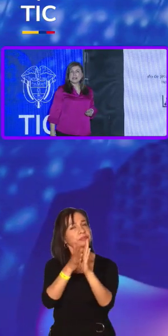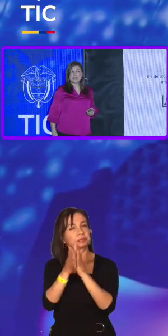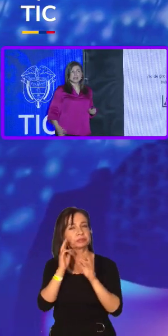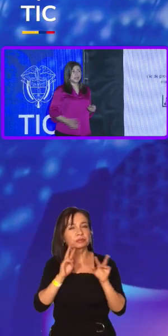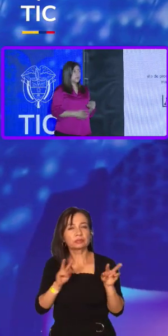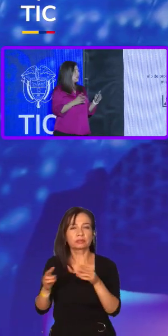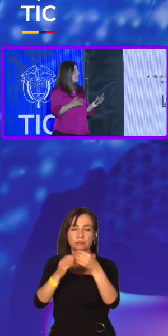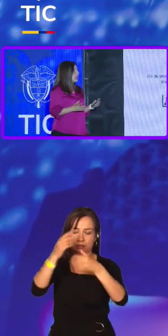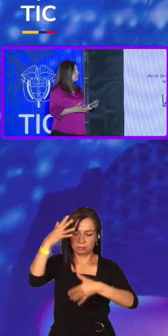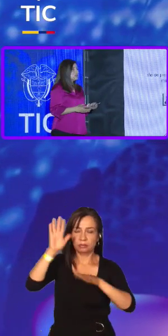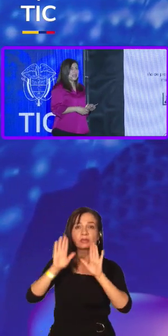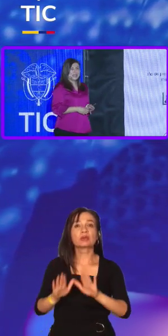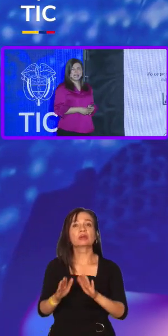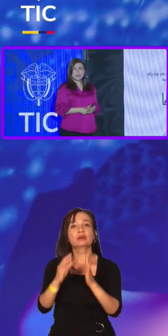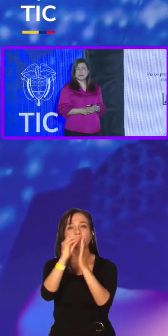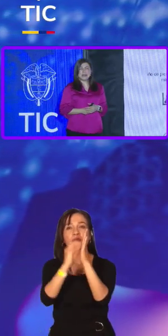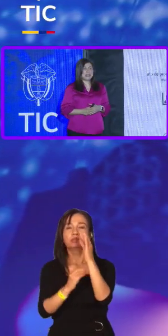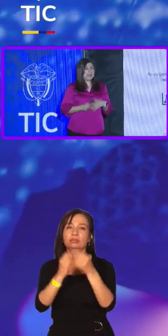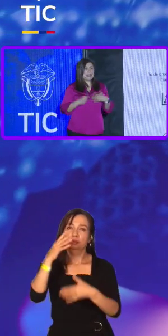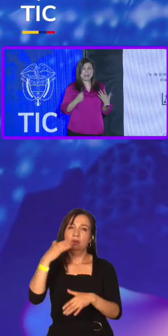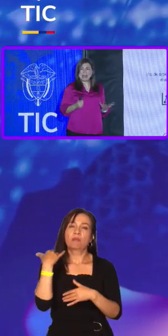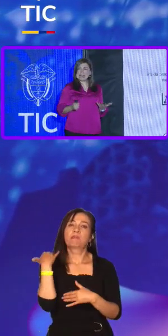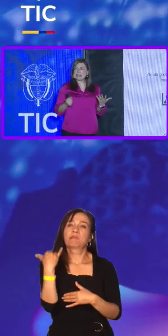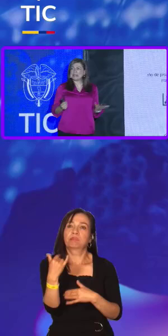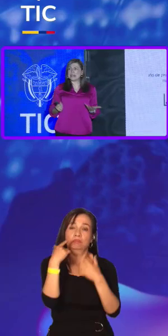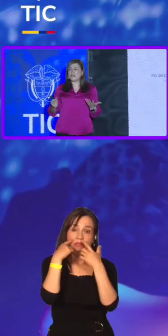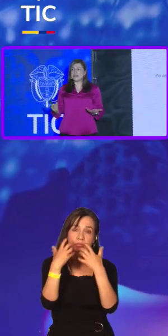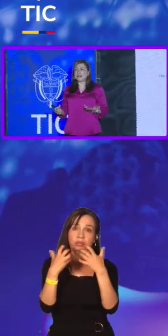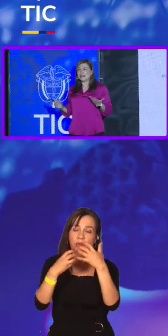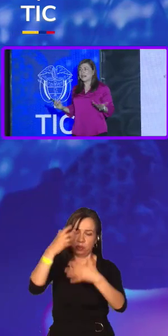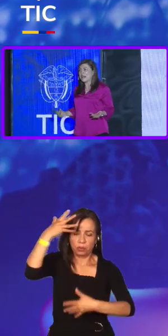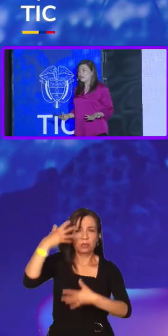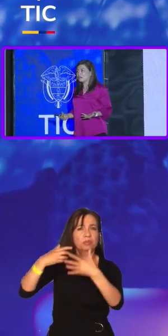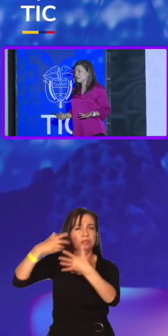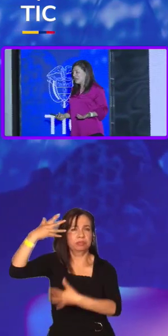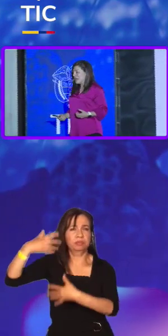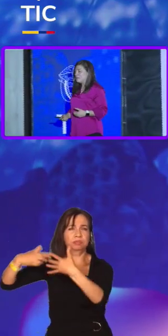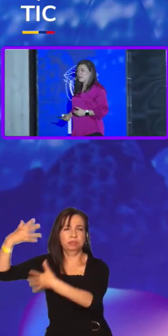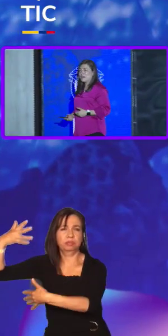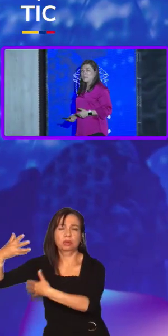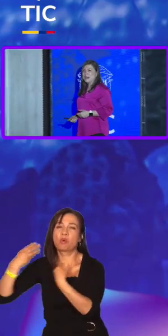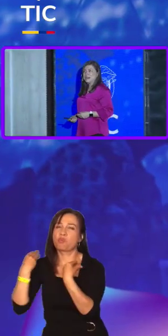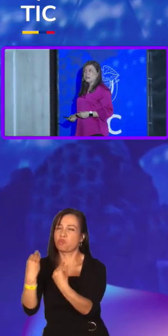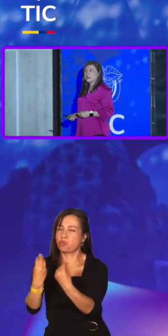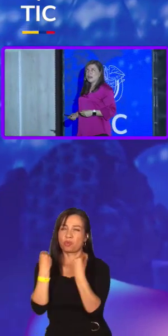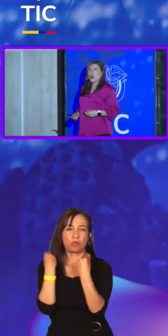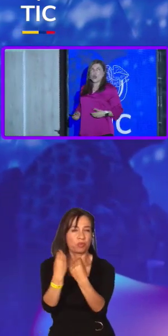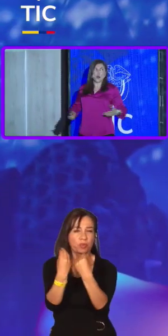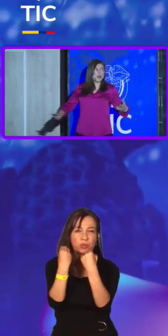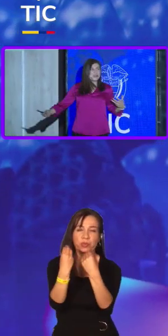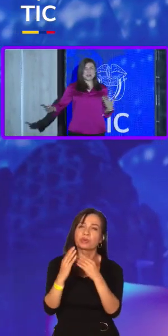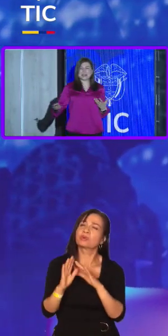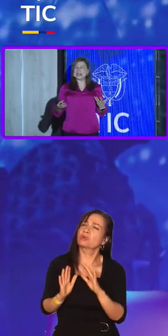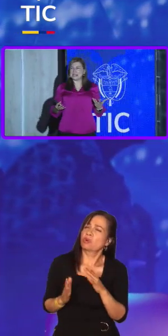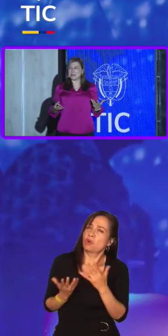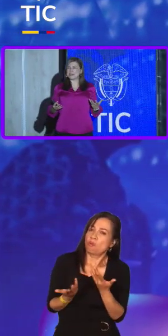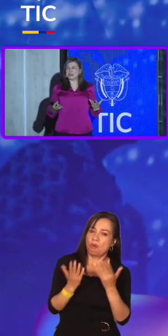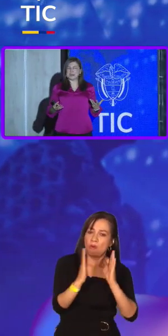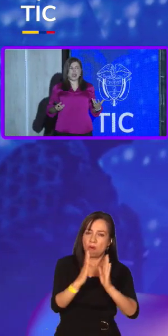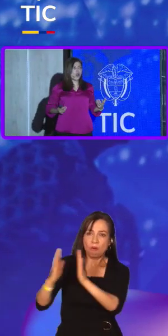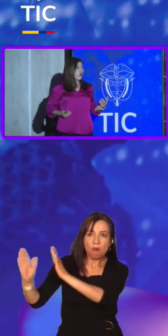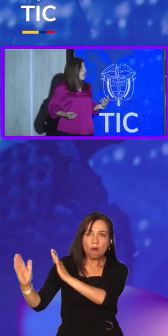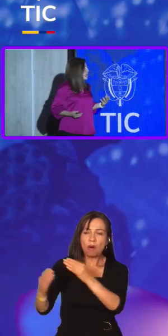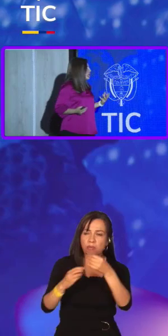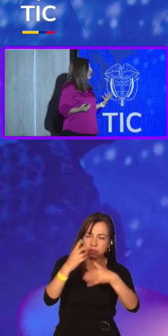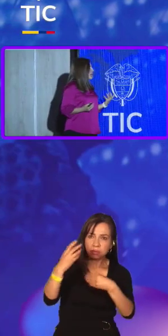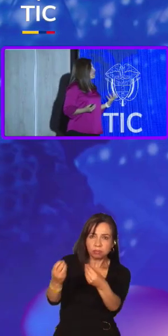Entonces, vean ustedes que en términos de datos tenemos una exagerada cantidad de fuentes de datos. El problema es cómo los